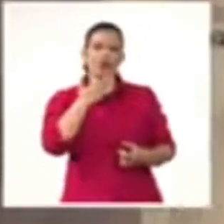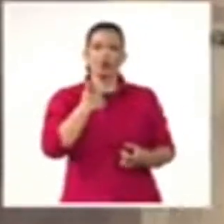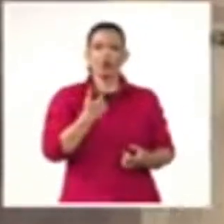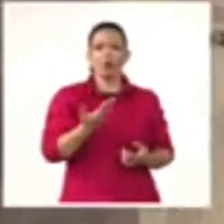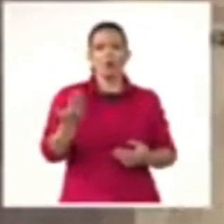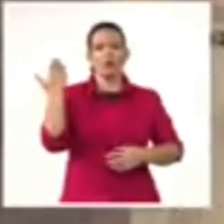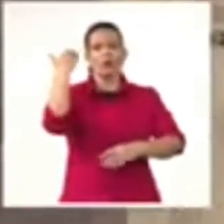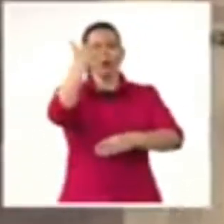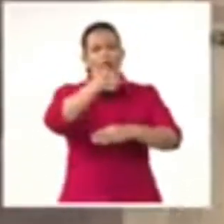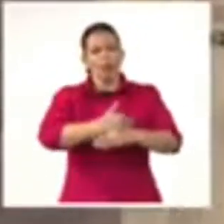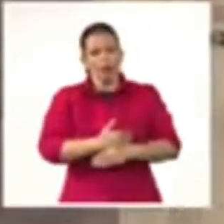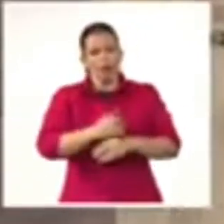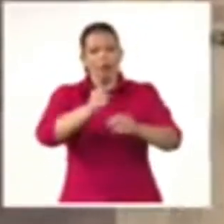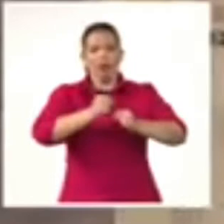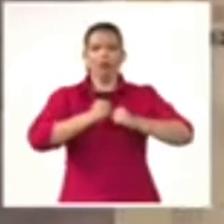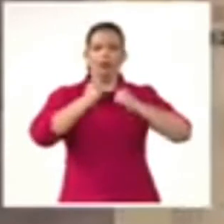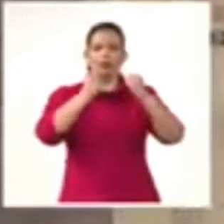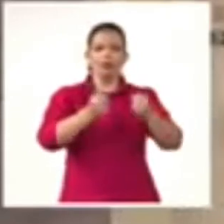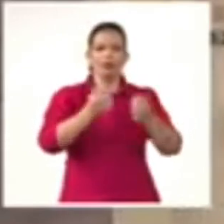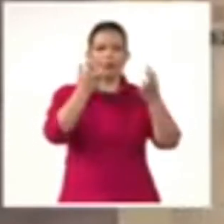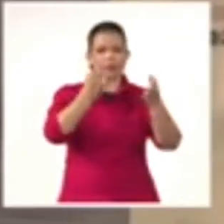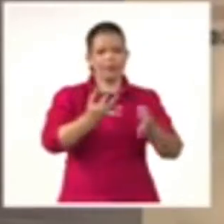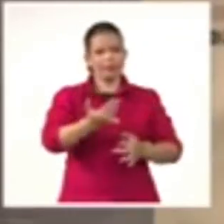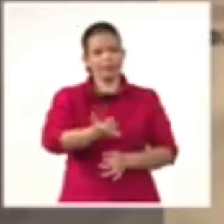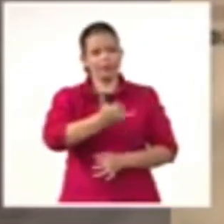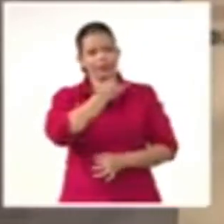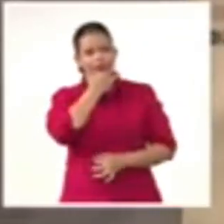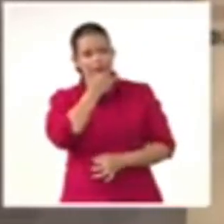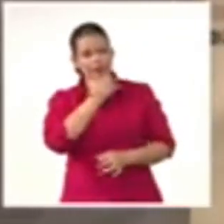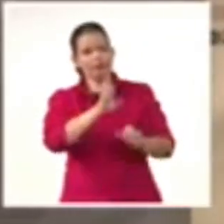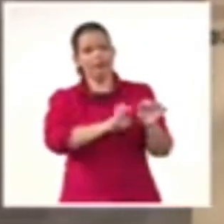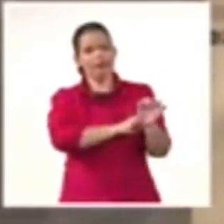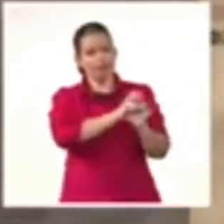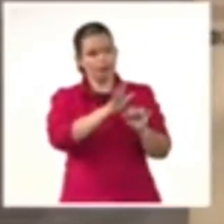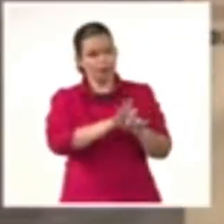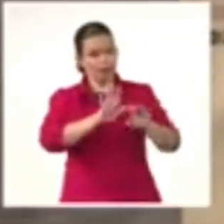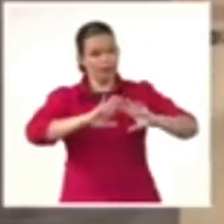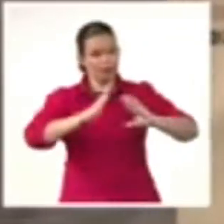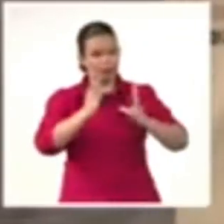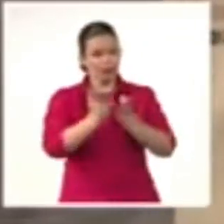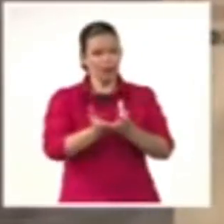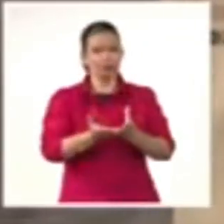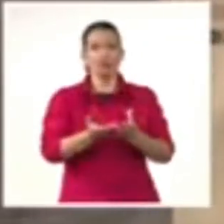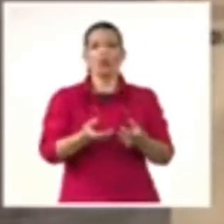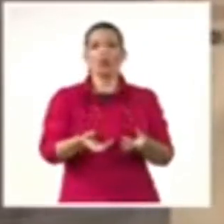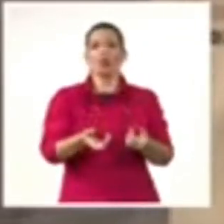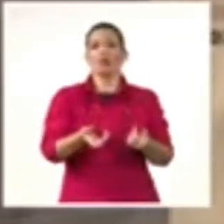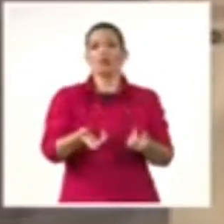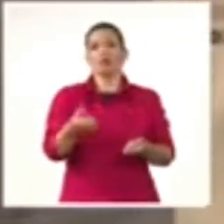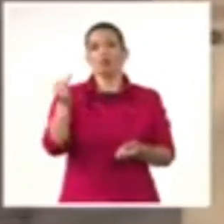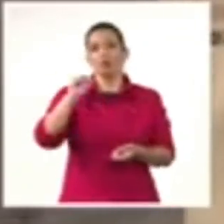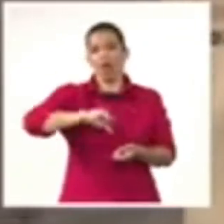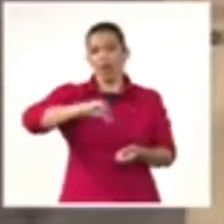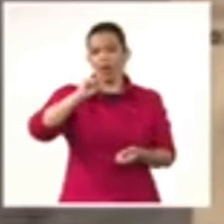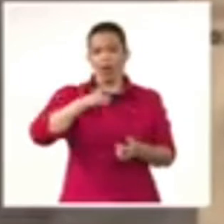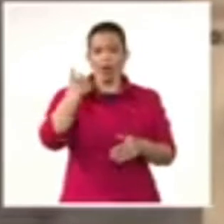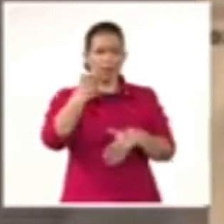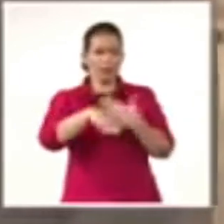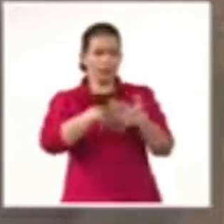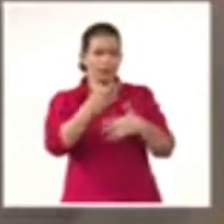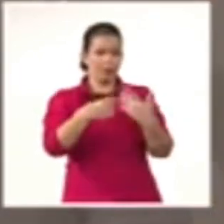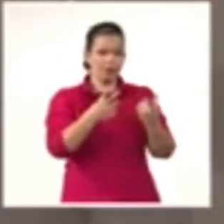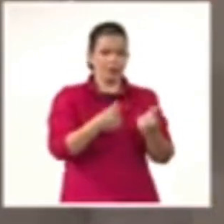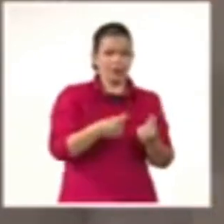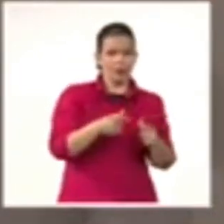la pandemia y el impacto de todas las crisis que sufre el planeta, despiertan en algunos egoísmos,